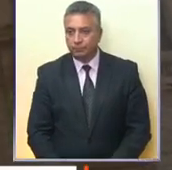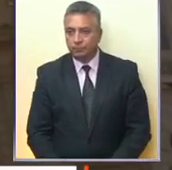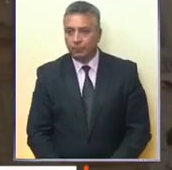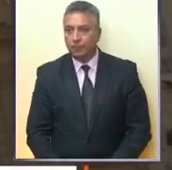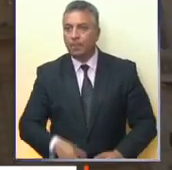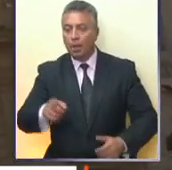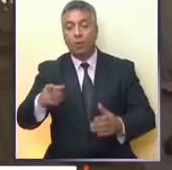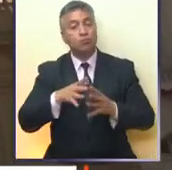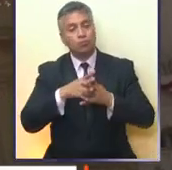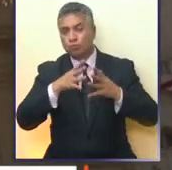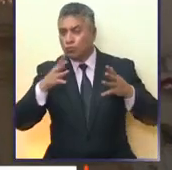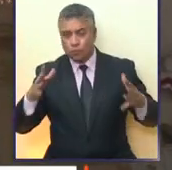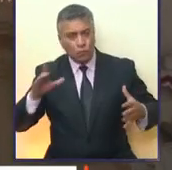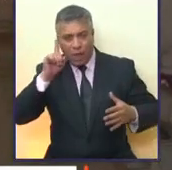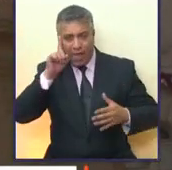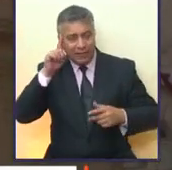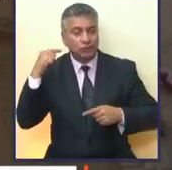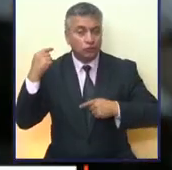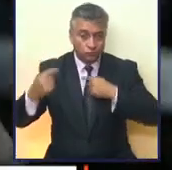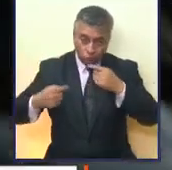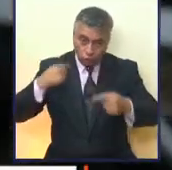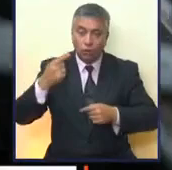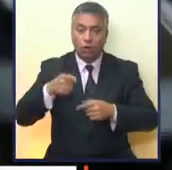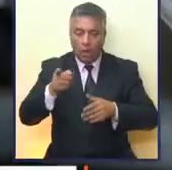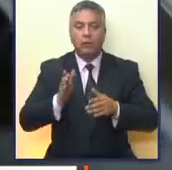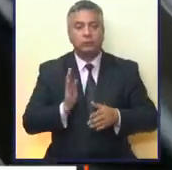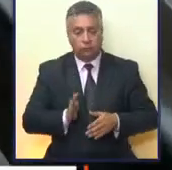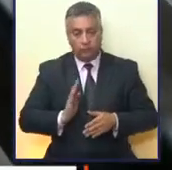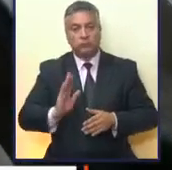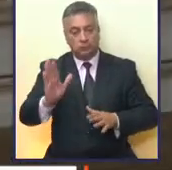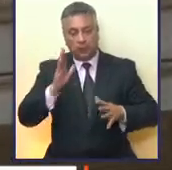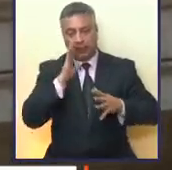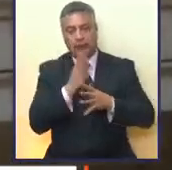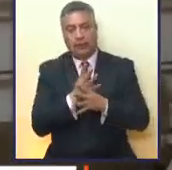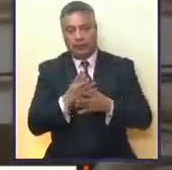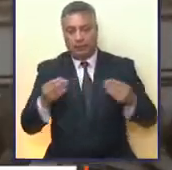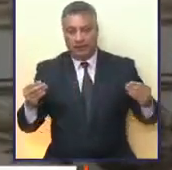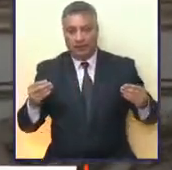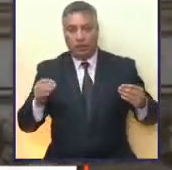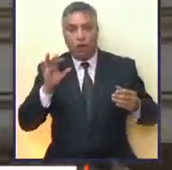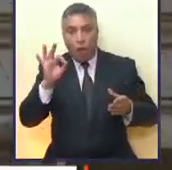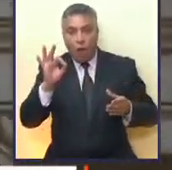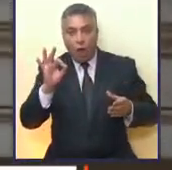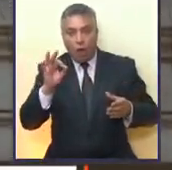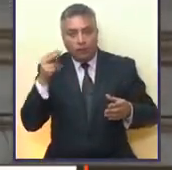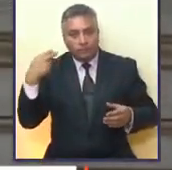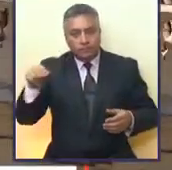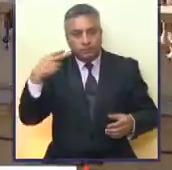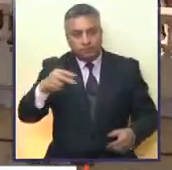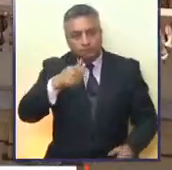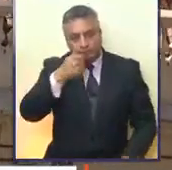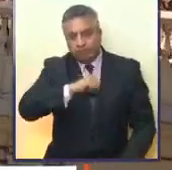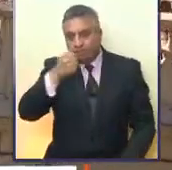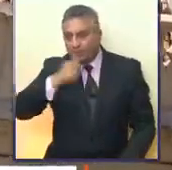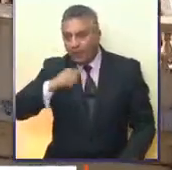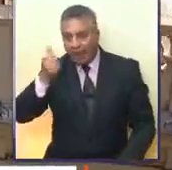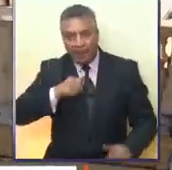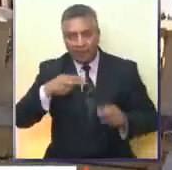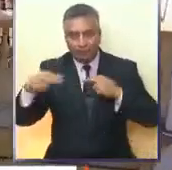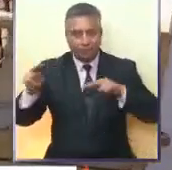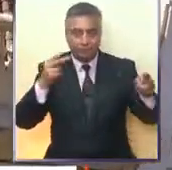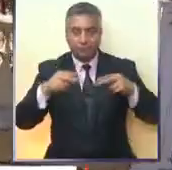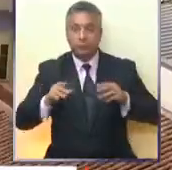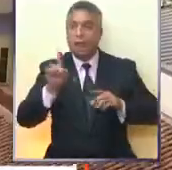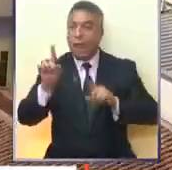Muchos artículos históricos en todo caso siguen desaparecidos o en colecciones privadas, aunque con cierta regularidad algunos de ellos